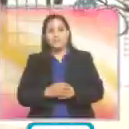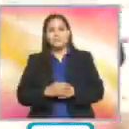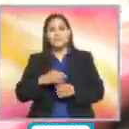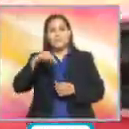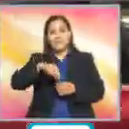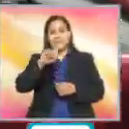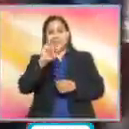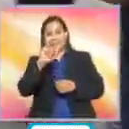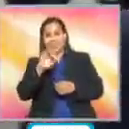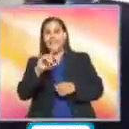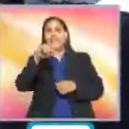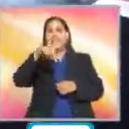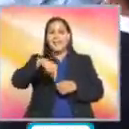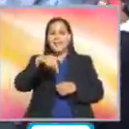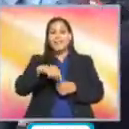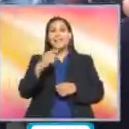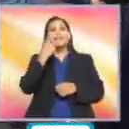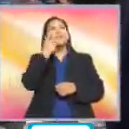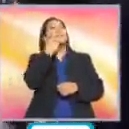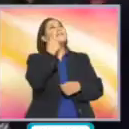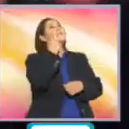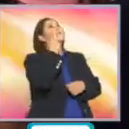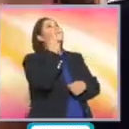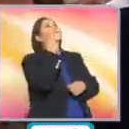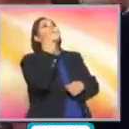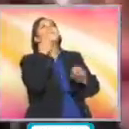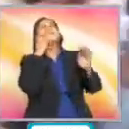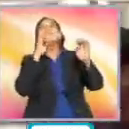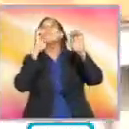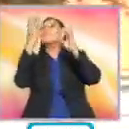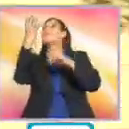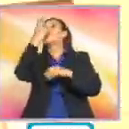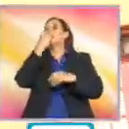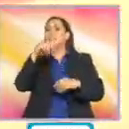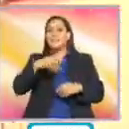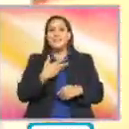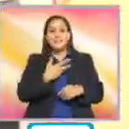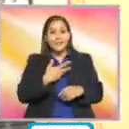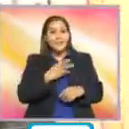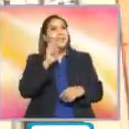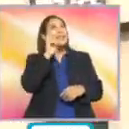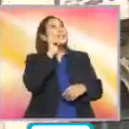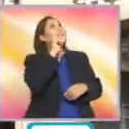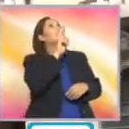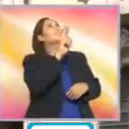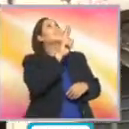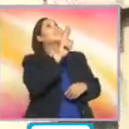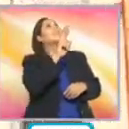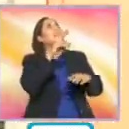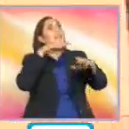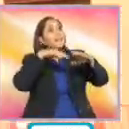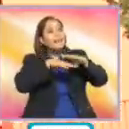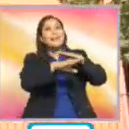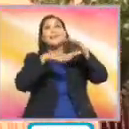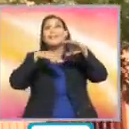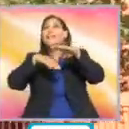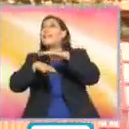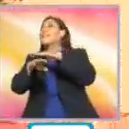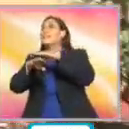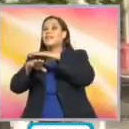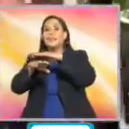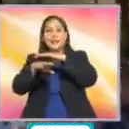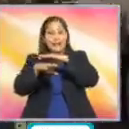Acá, tío Alberto, acá miren nada más los edificios tan bonitos que hay, pero ya vio, uno se mete a cualquier lado y